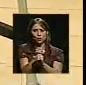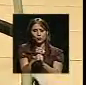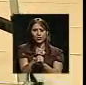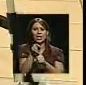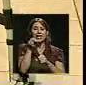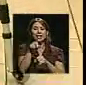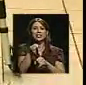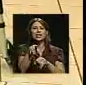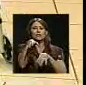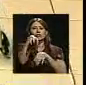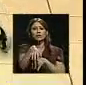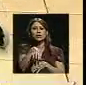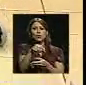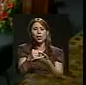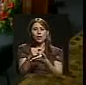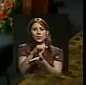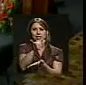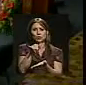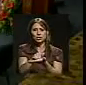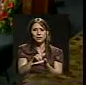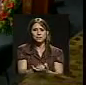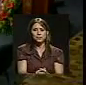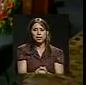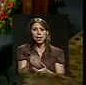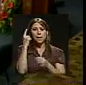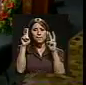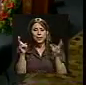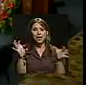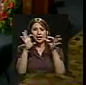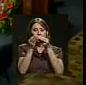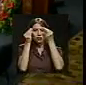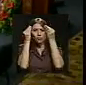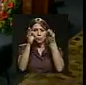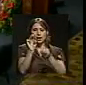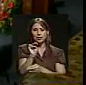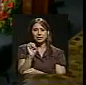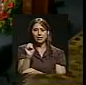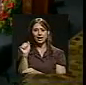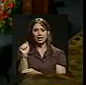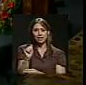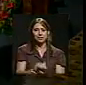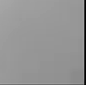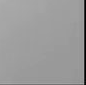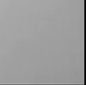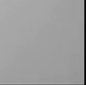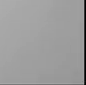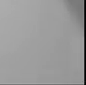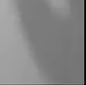ubicada en Guadalupe de San José. Para Nexos informó María Sabina Araya.